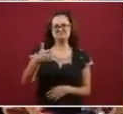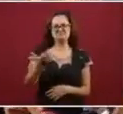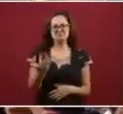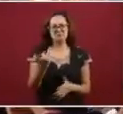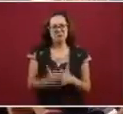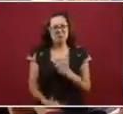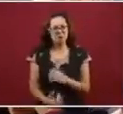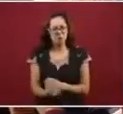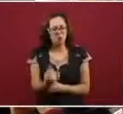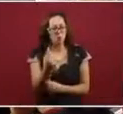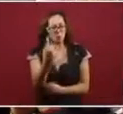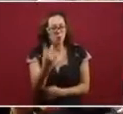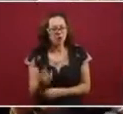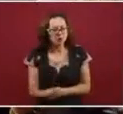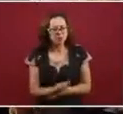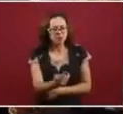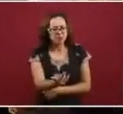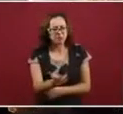es que no había